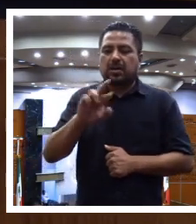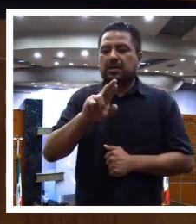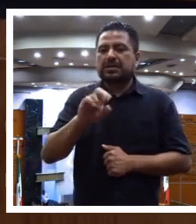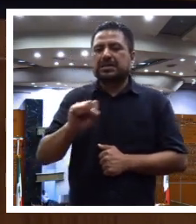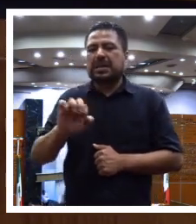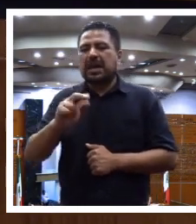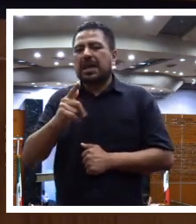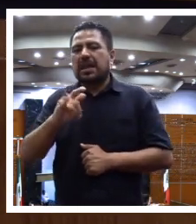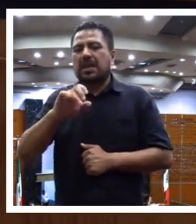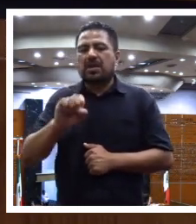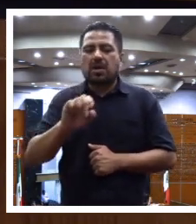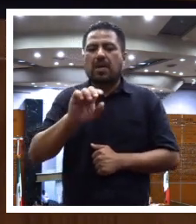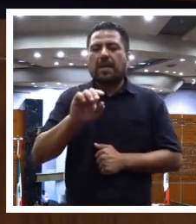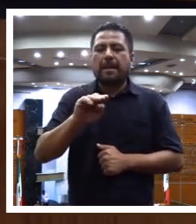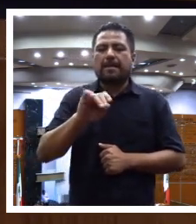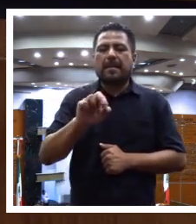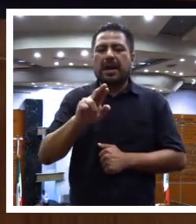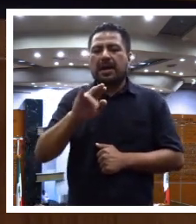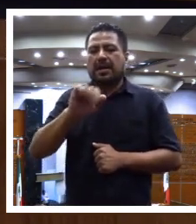y